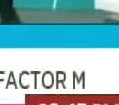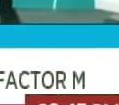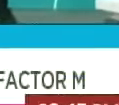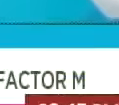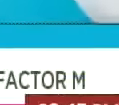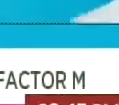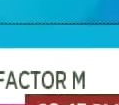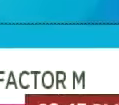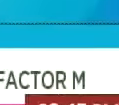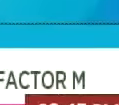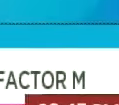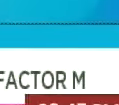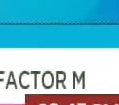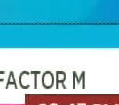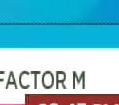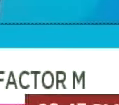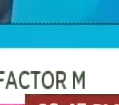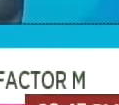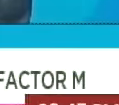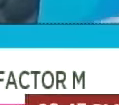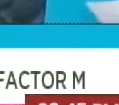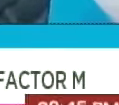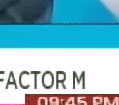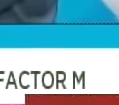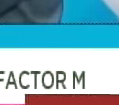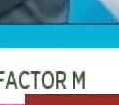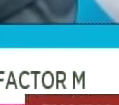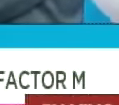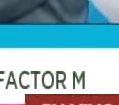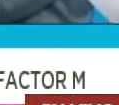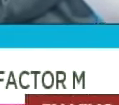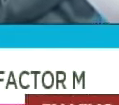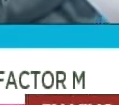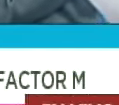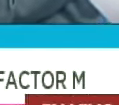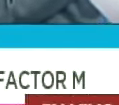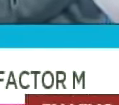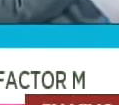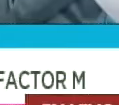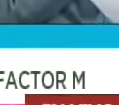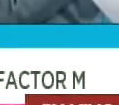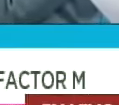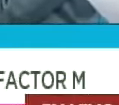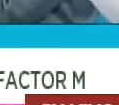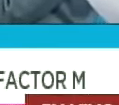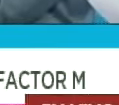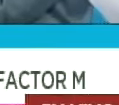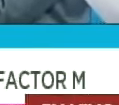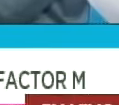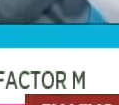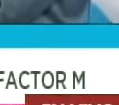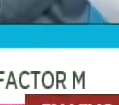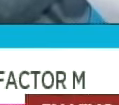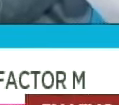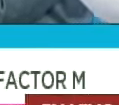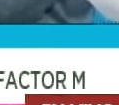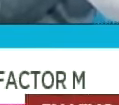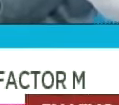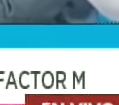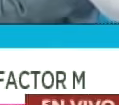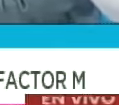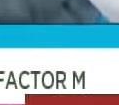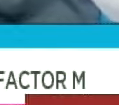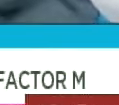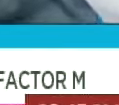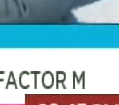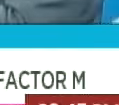mi futuro. Mi voto es pa' Nicolás, Nicolás, Nicolás Maduro.